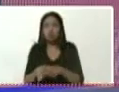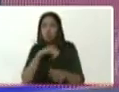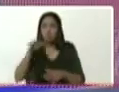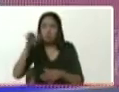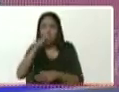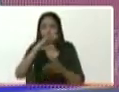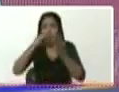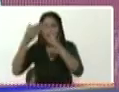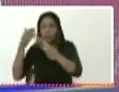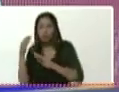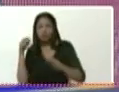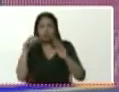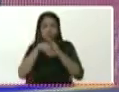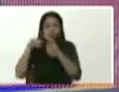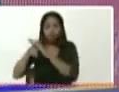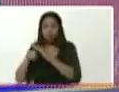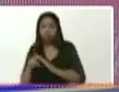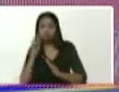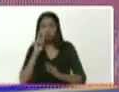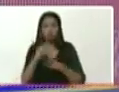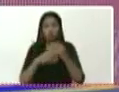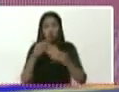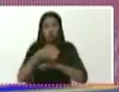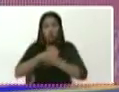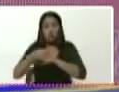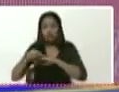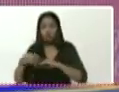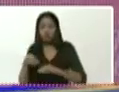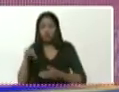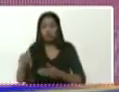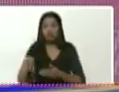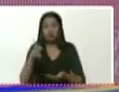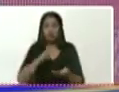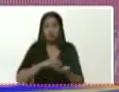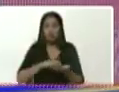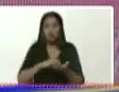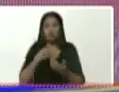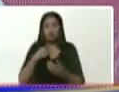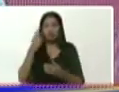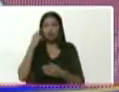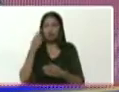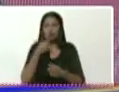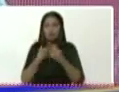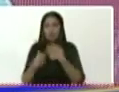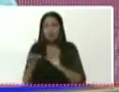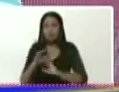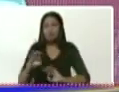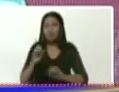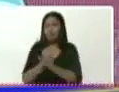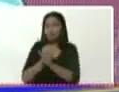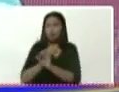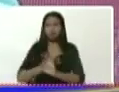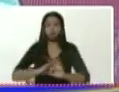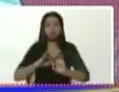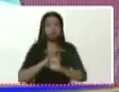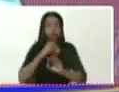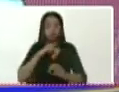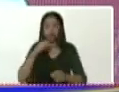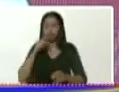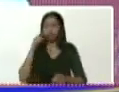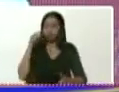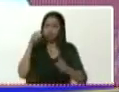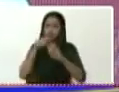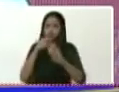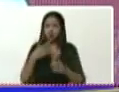las comunidades, recorriendo los municipios de su estado Miranda. Él no descuida ni un segundo su trabajo. Por eso